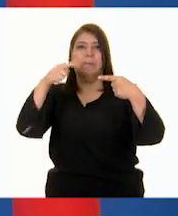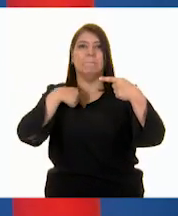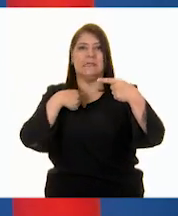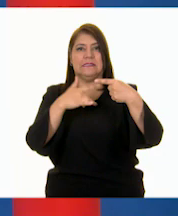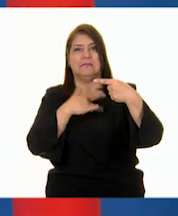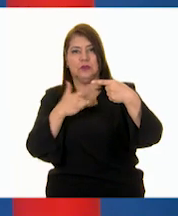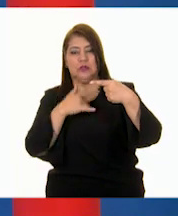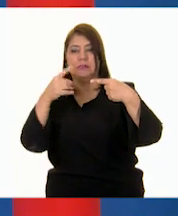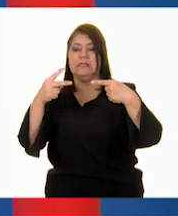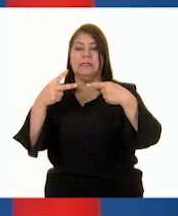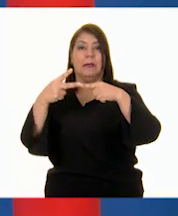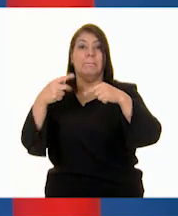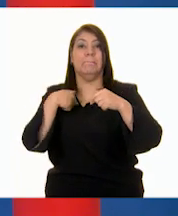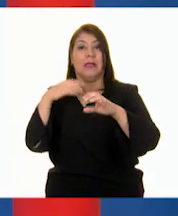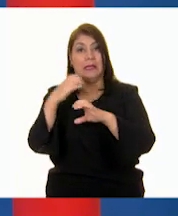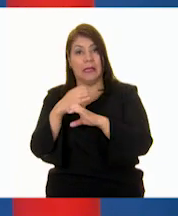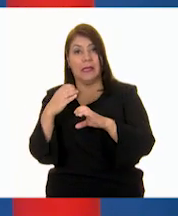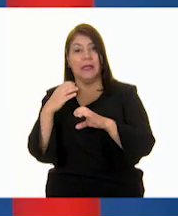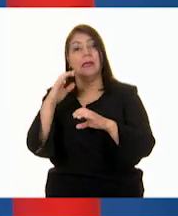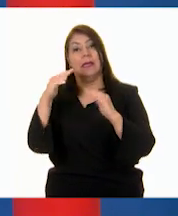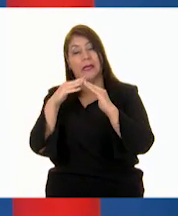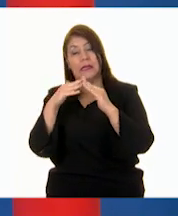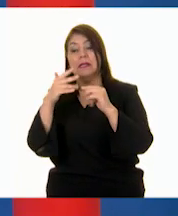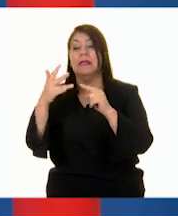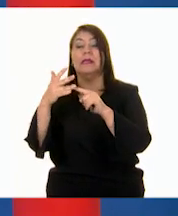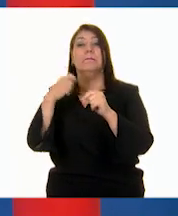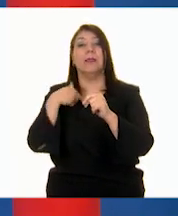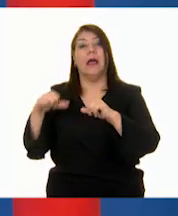Mi hogar. 3. Mi actividad escolar. Y